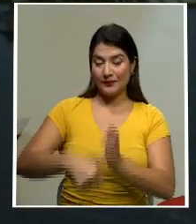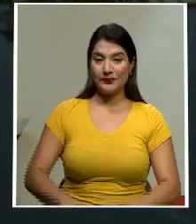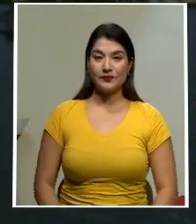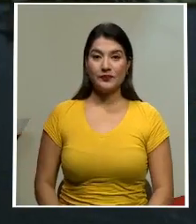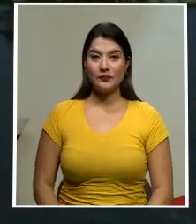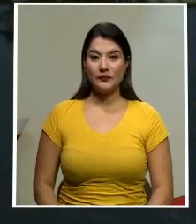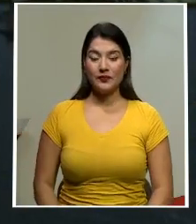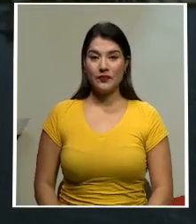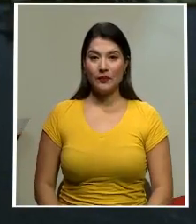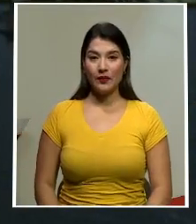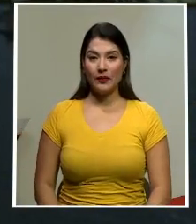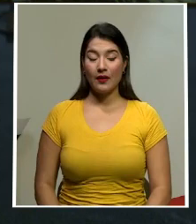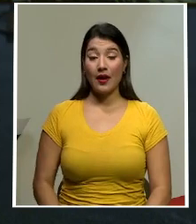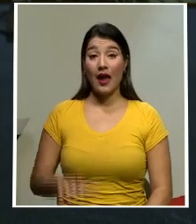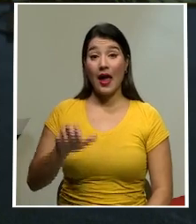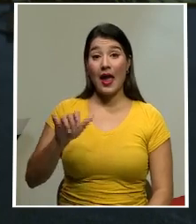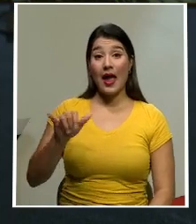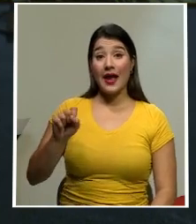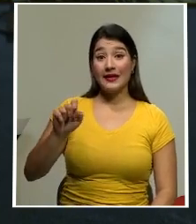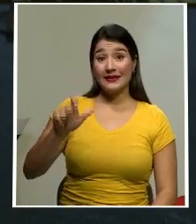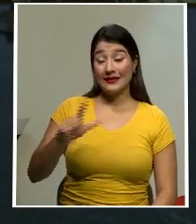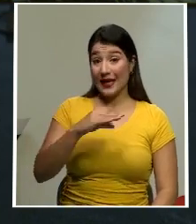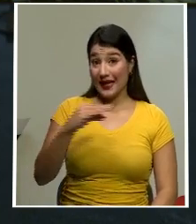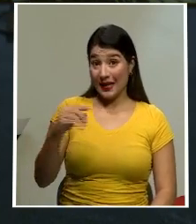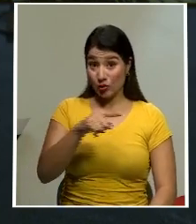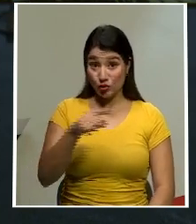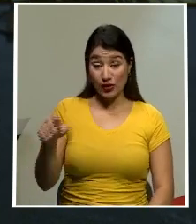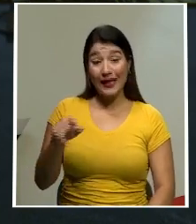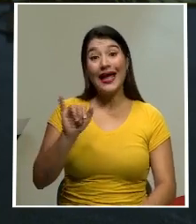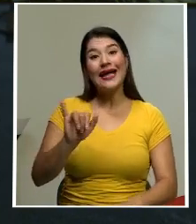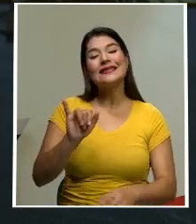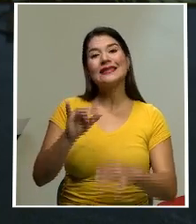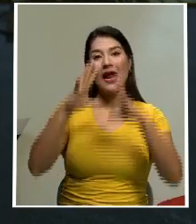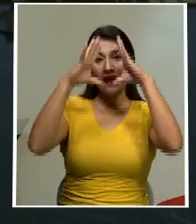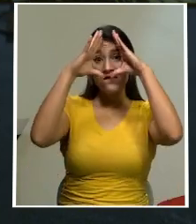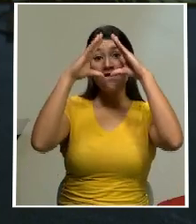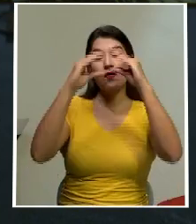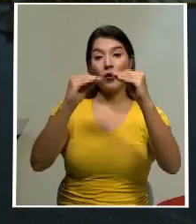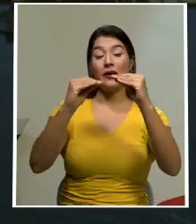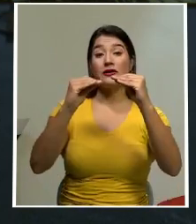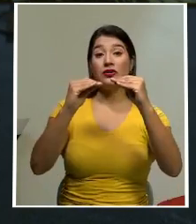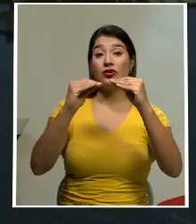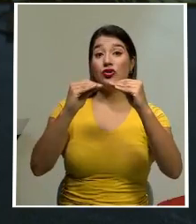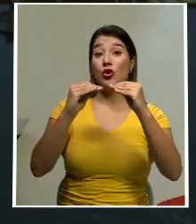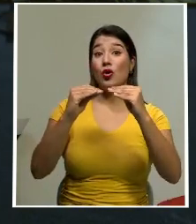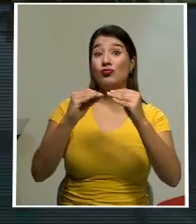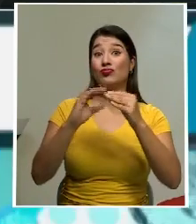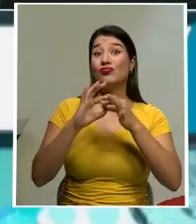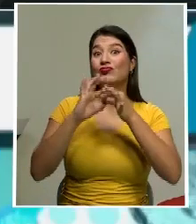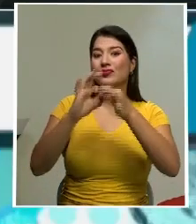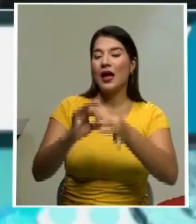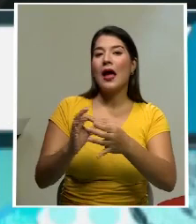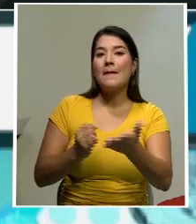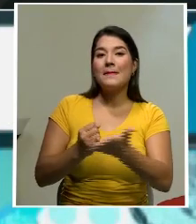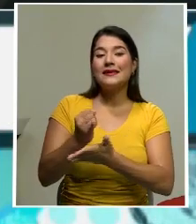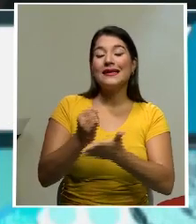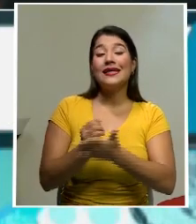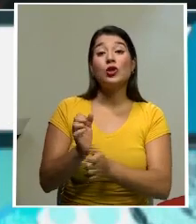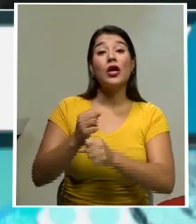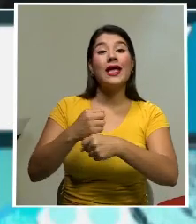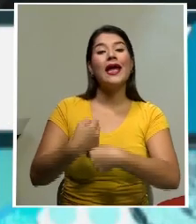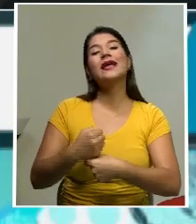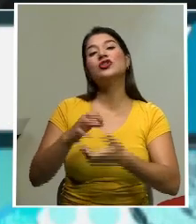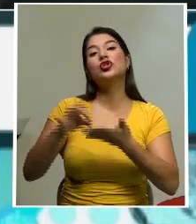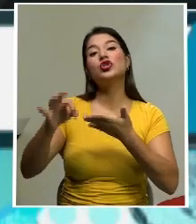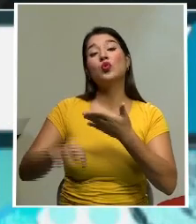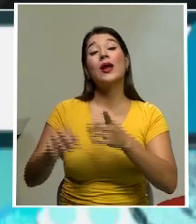Ahí dice el televidentes, bueno, esto es parte de lo que determinaba este estudio que hizo la Escuela de Sociología de